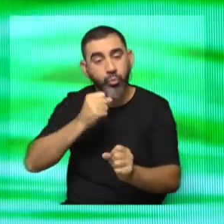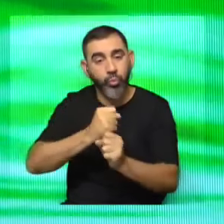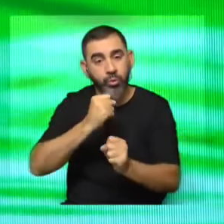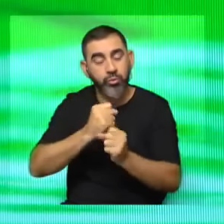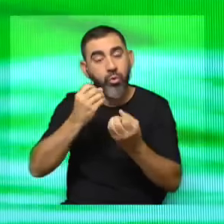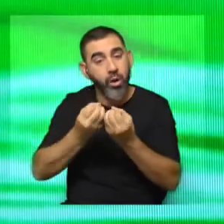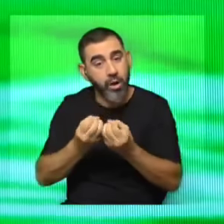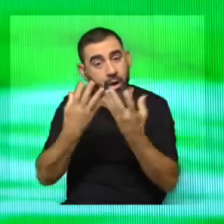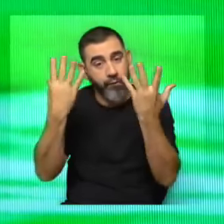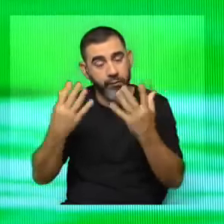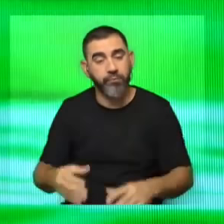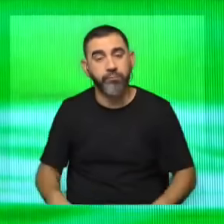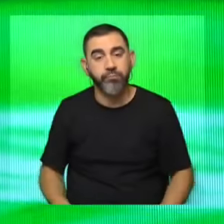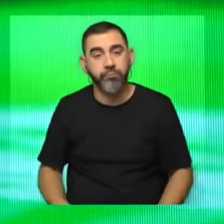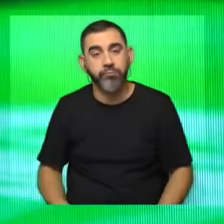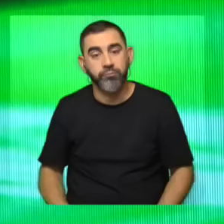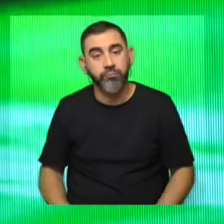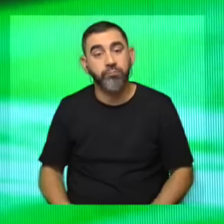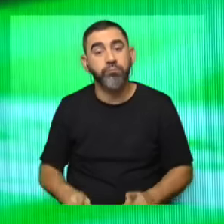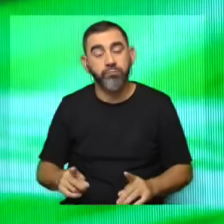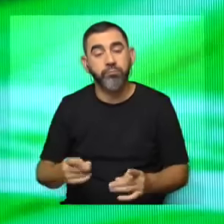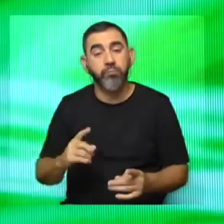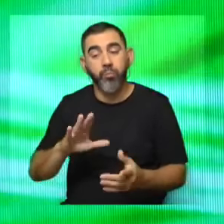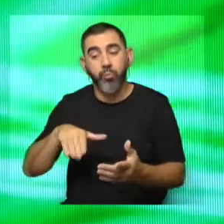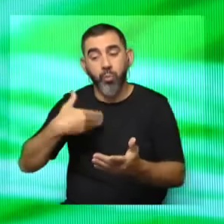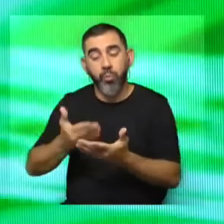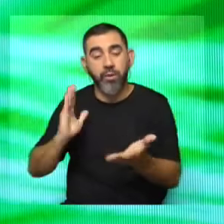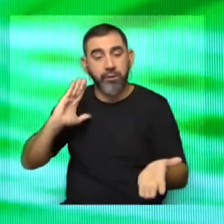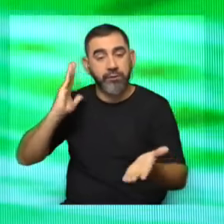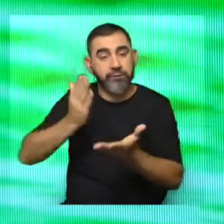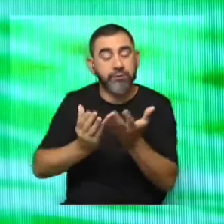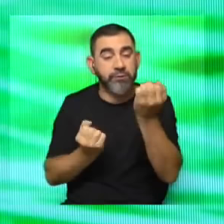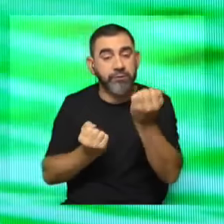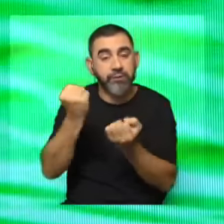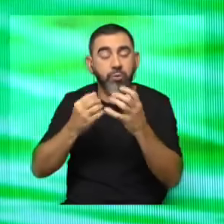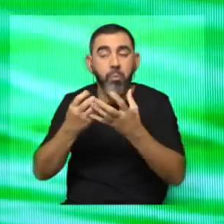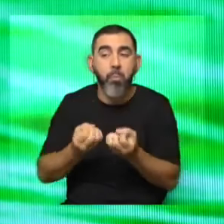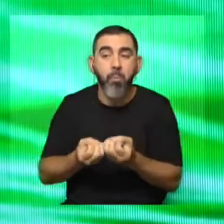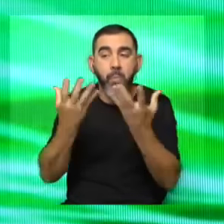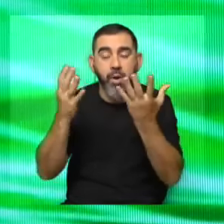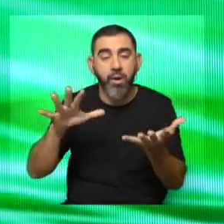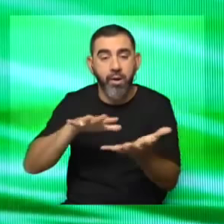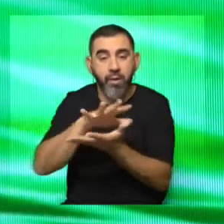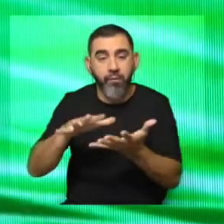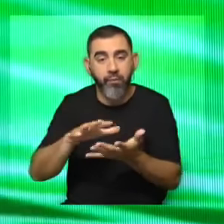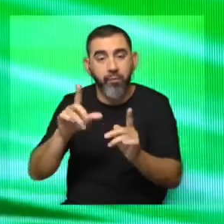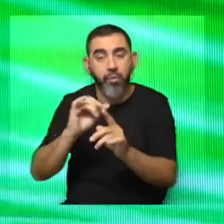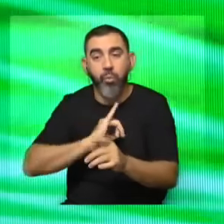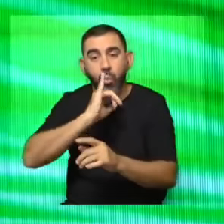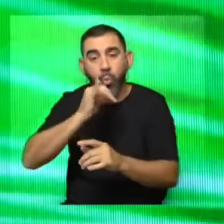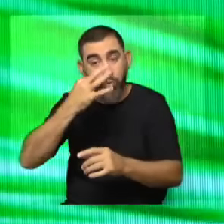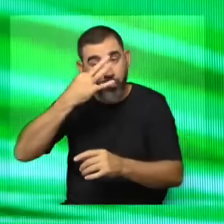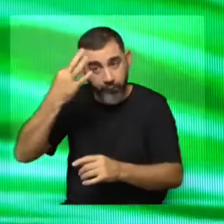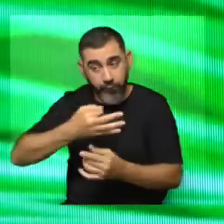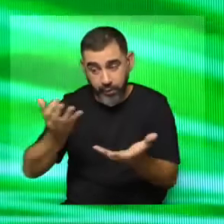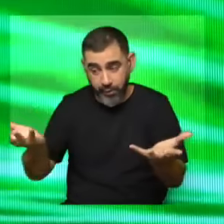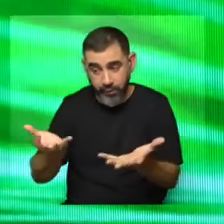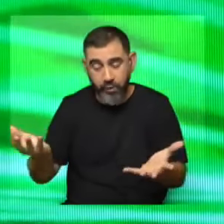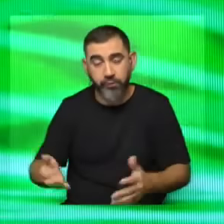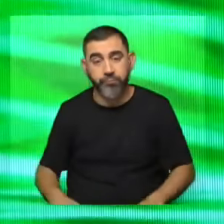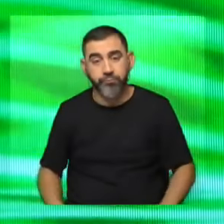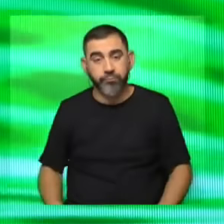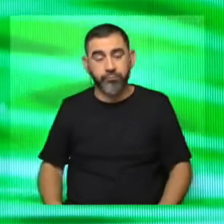grave y y además se propone una sanción económica de las más grandes que se han sancionado la institución O sea no es un relato es algo que está pasando